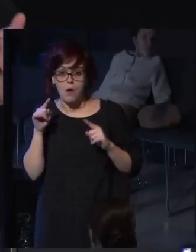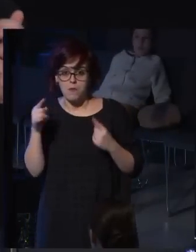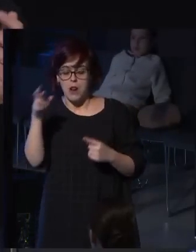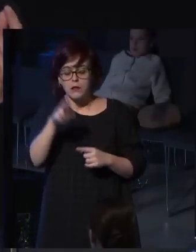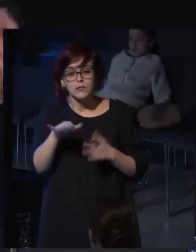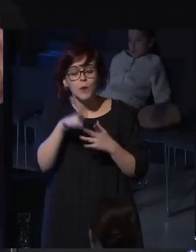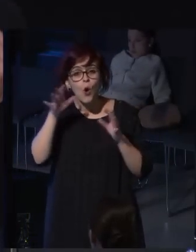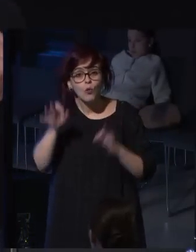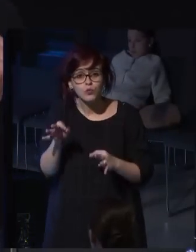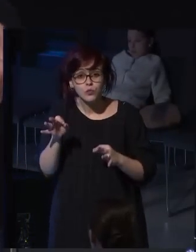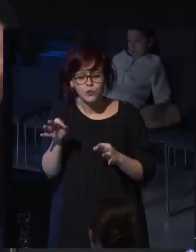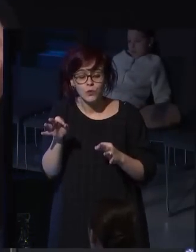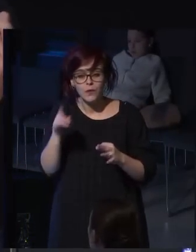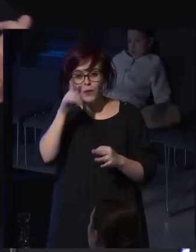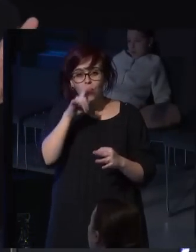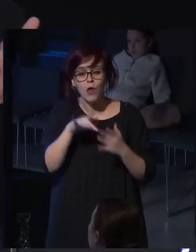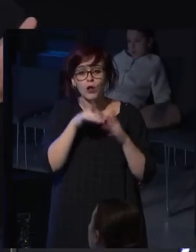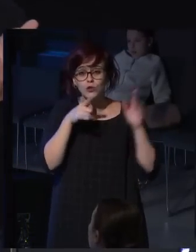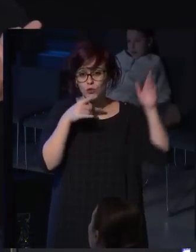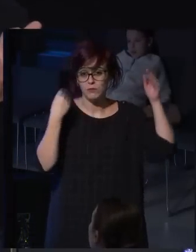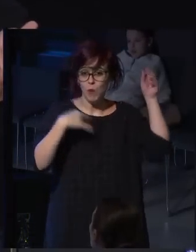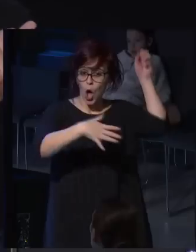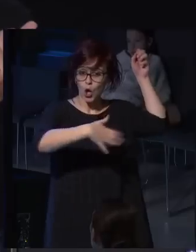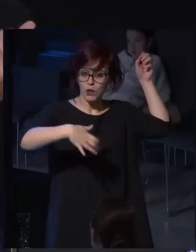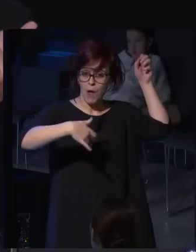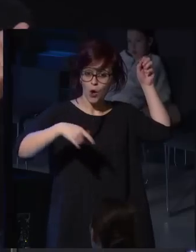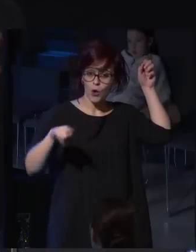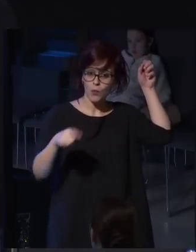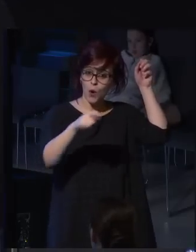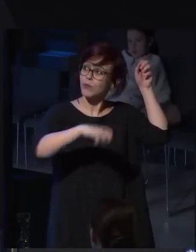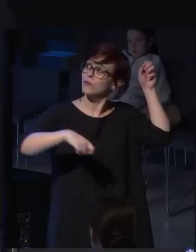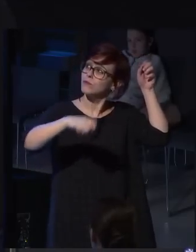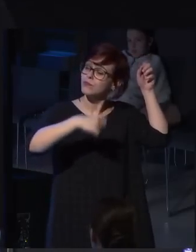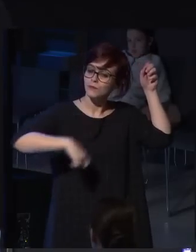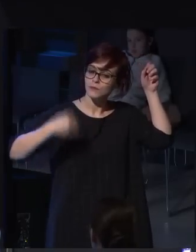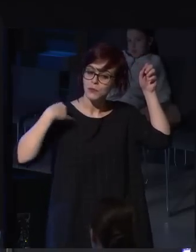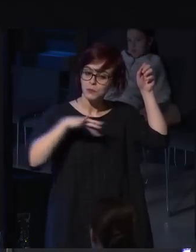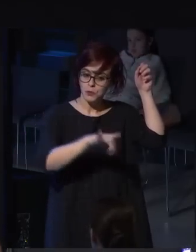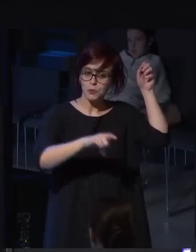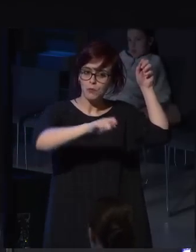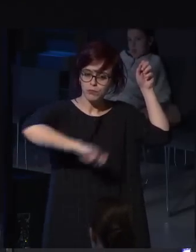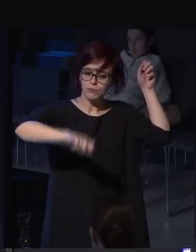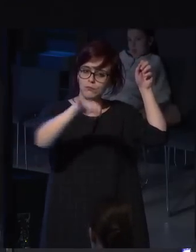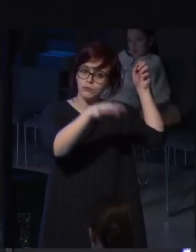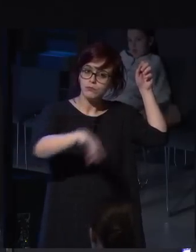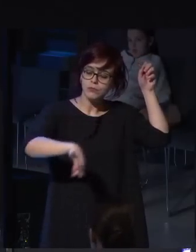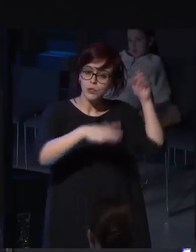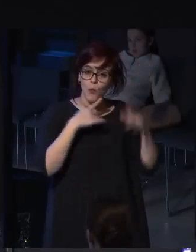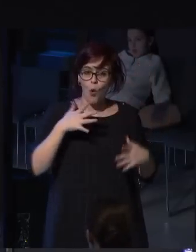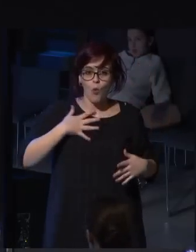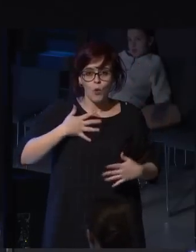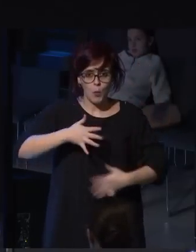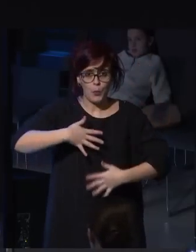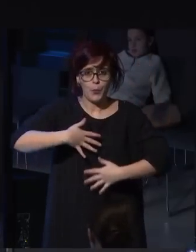que los contrabajos empezaron con el arco a hacer así, que había cuatro a tres metros de mí, empezó a vibrarme todo el cuerpo,